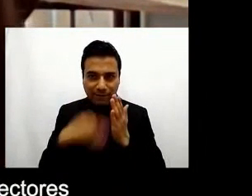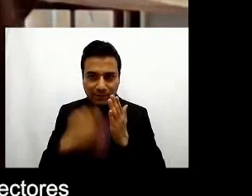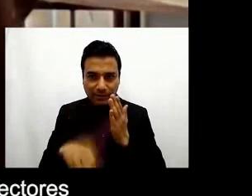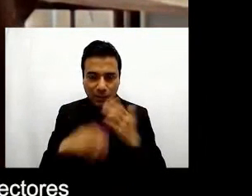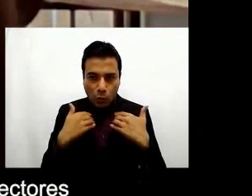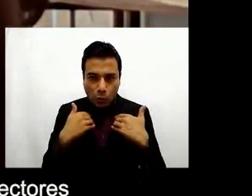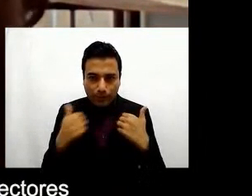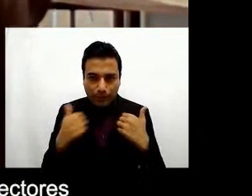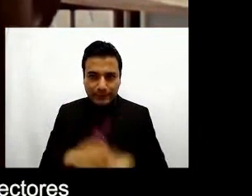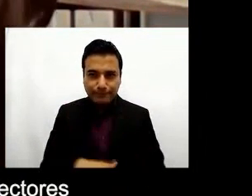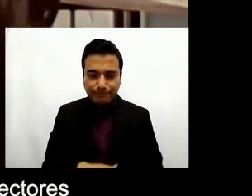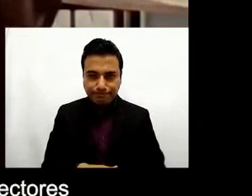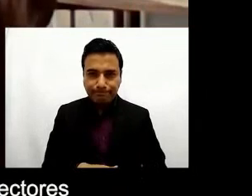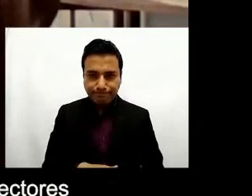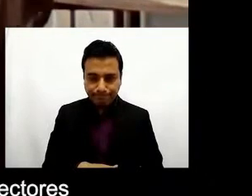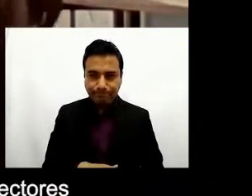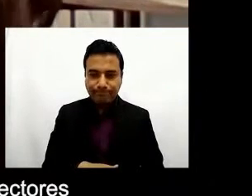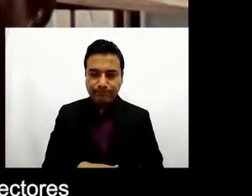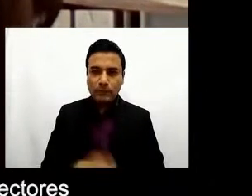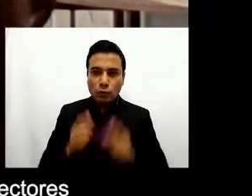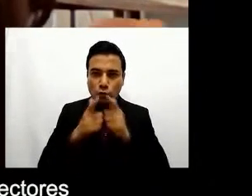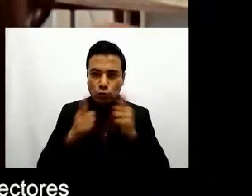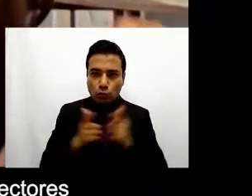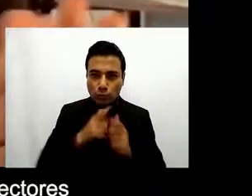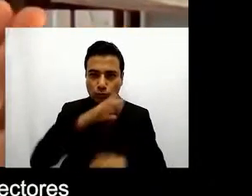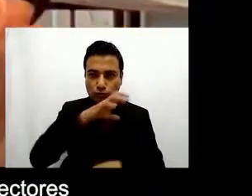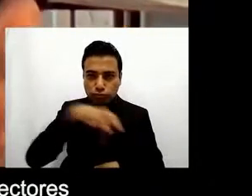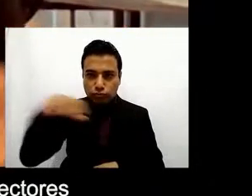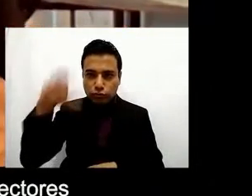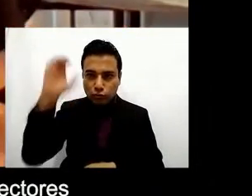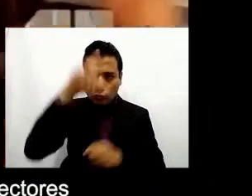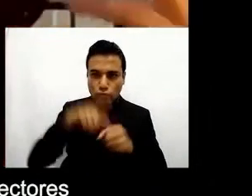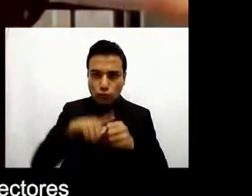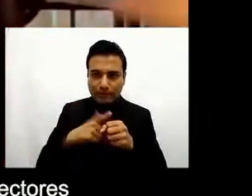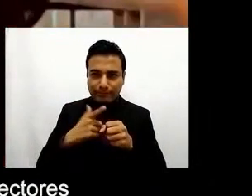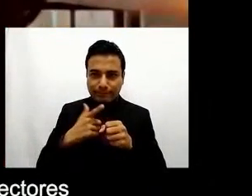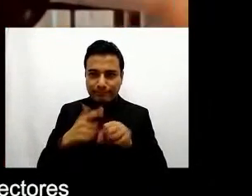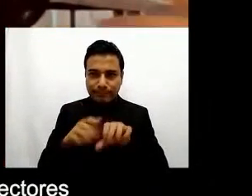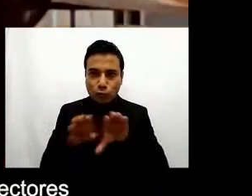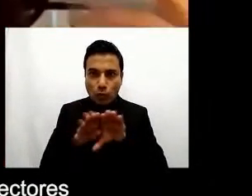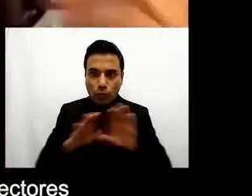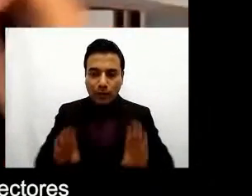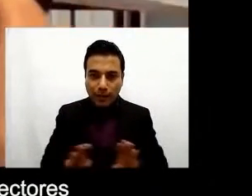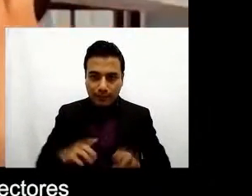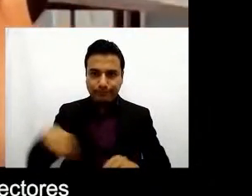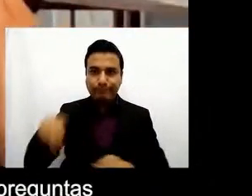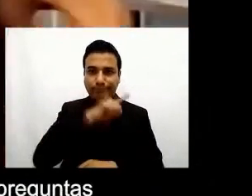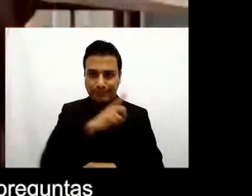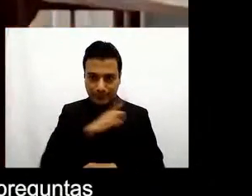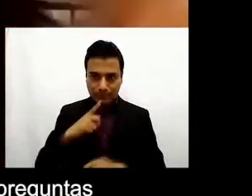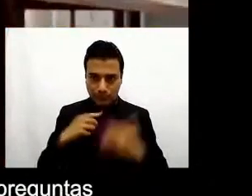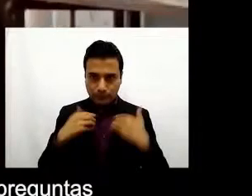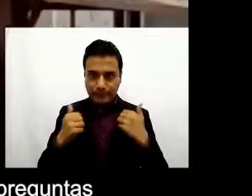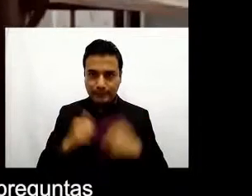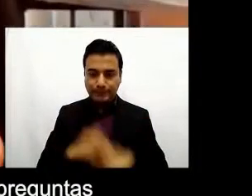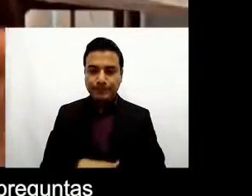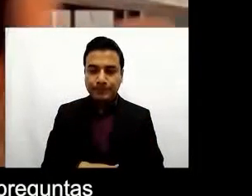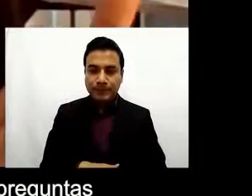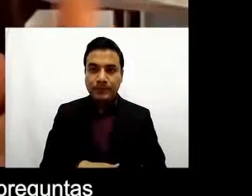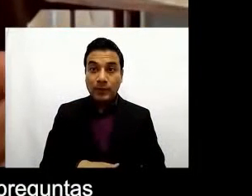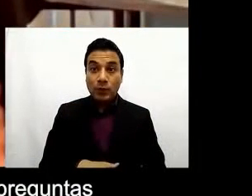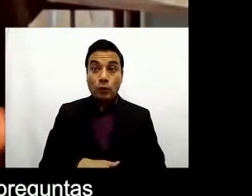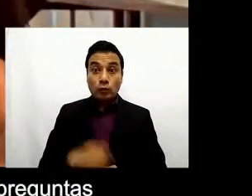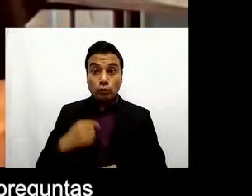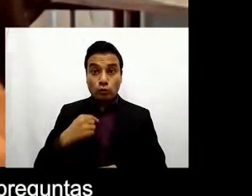funcionamiento económico de los diferentes subsectores de la cultura. Entonces, aquí me planteo, o bueno, más bien